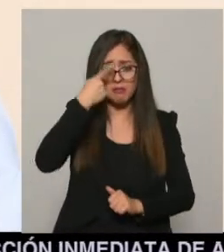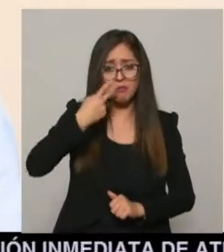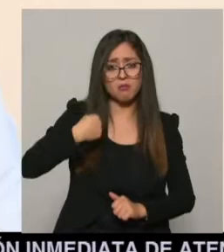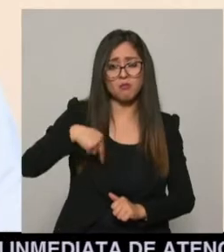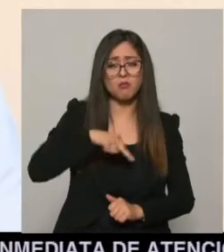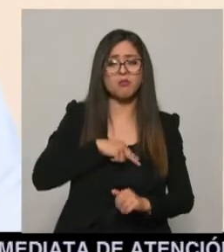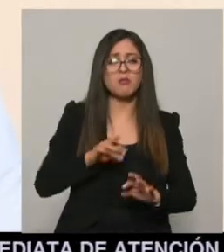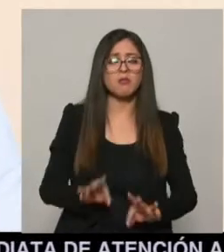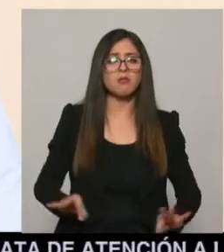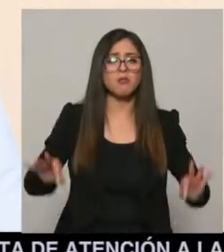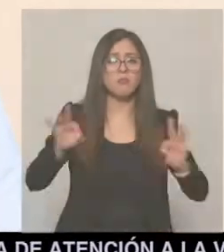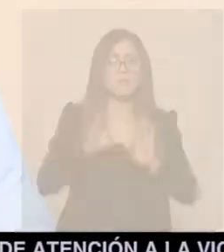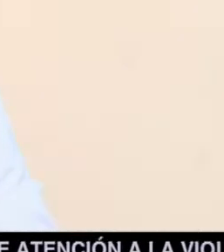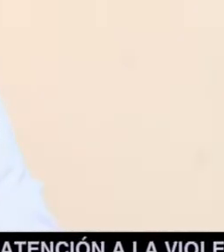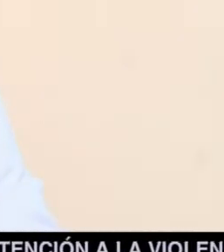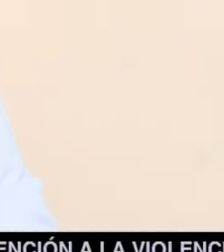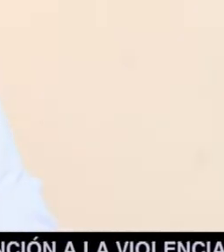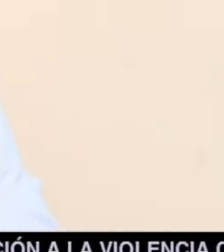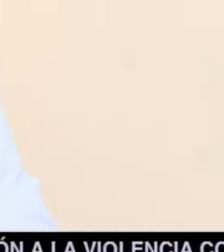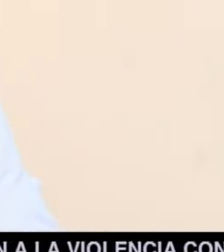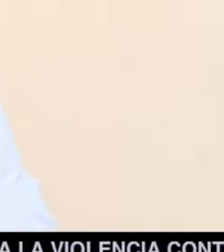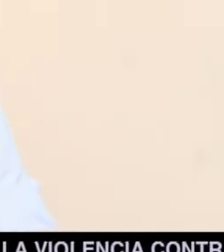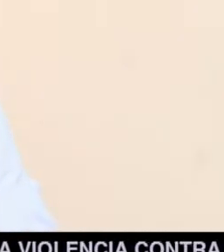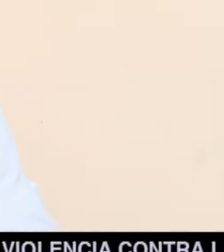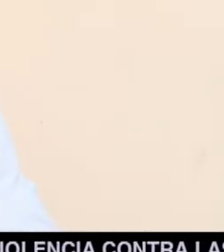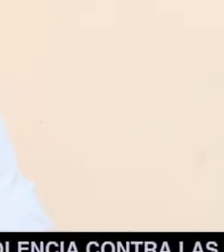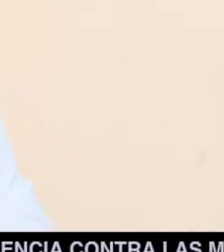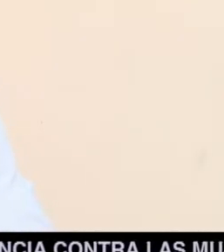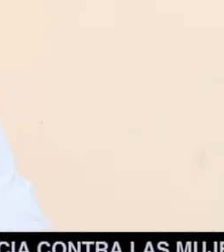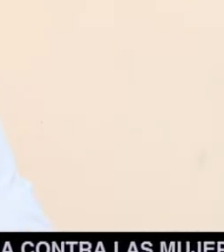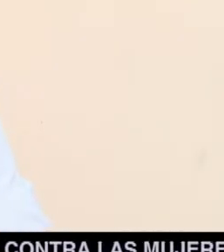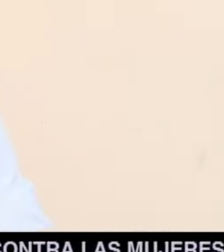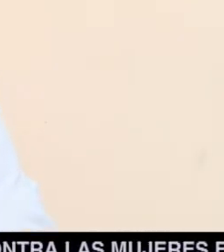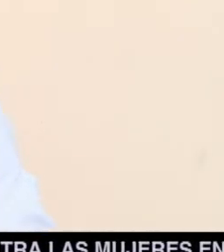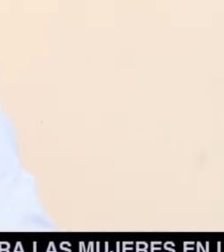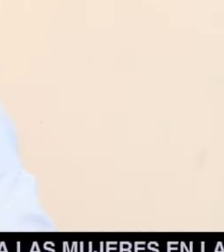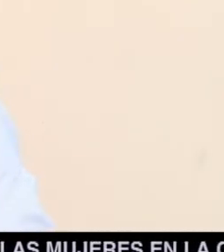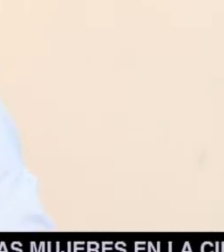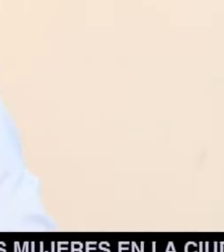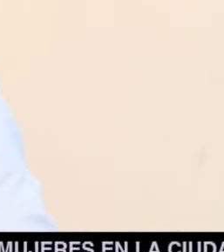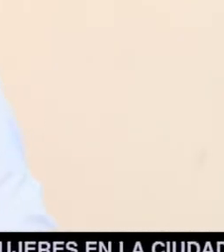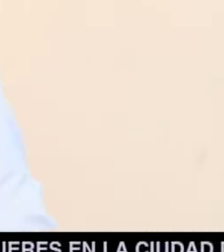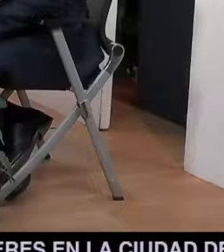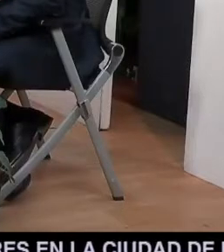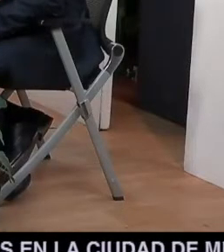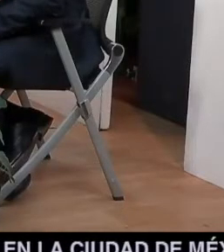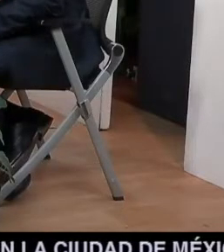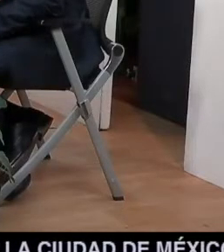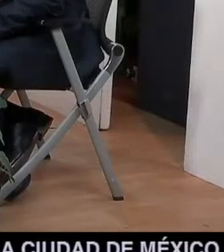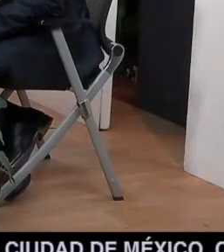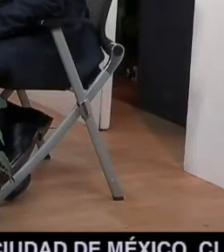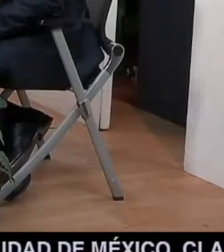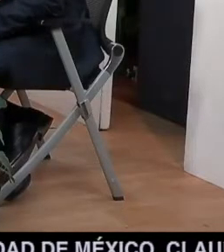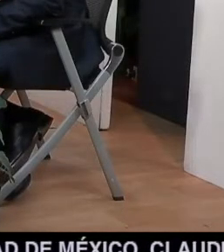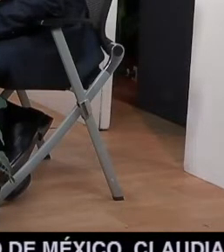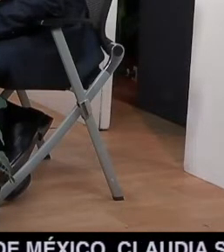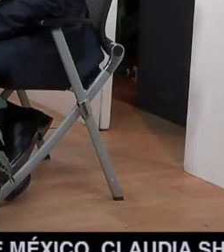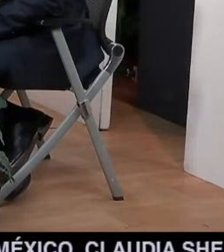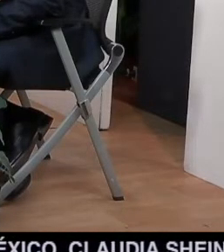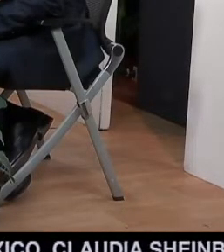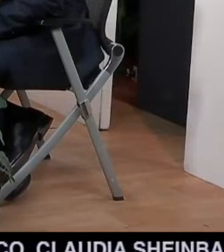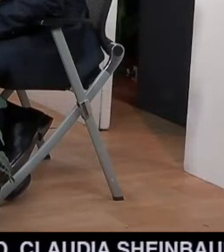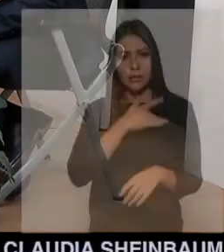seguridad para la ciudadanía. Un tema que me parece que es fundamental en este periodo que vamos a arrancar tiene que ver